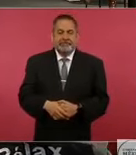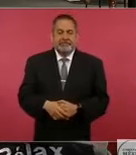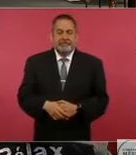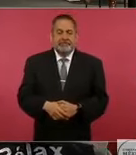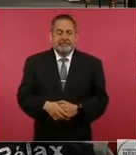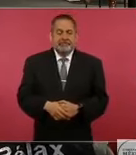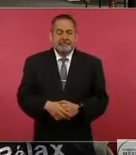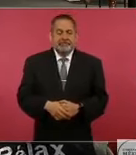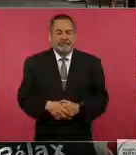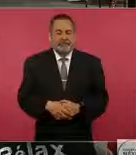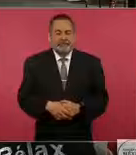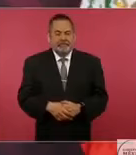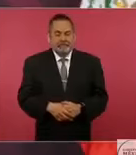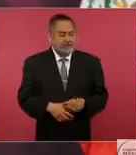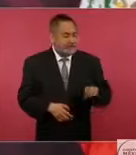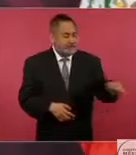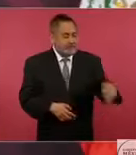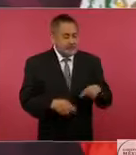estaría yo calladito.